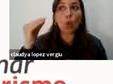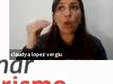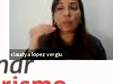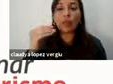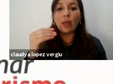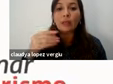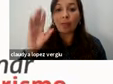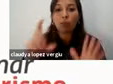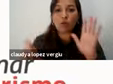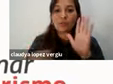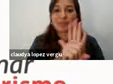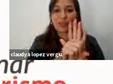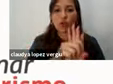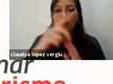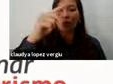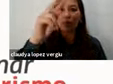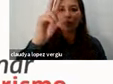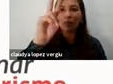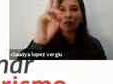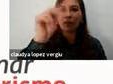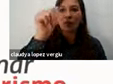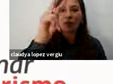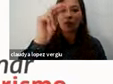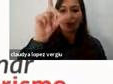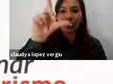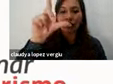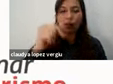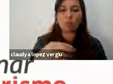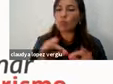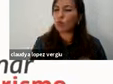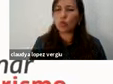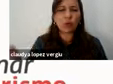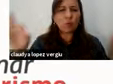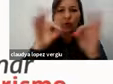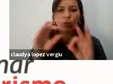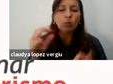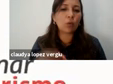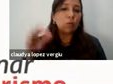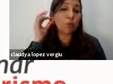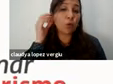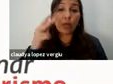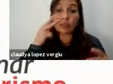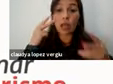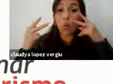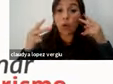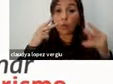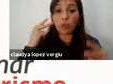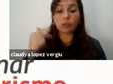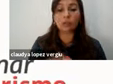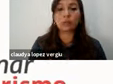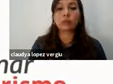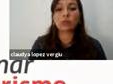el sello Travel, porque es algo muy importante para nosotros como mujeres indígenas Aguajún, que nos